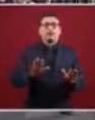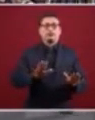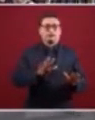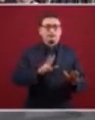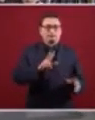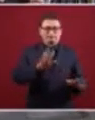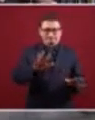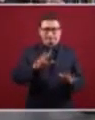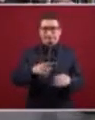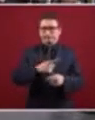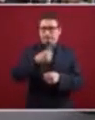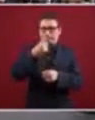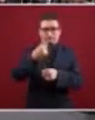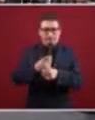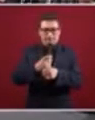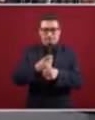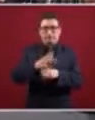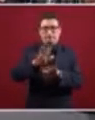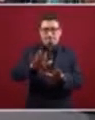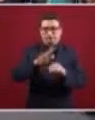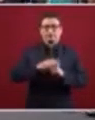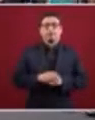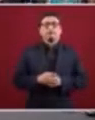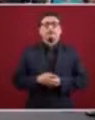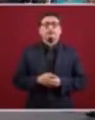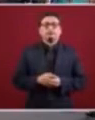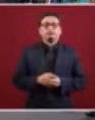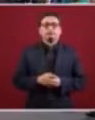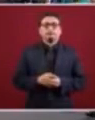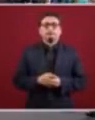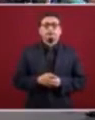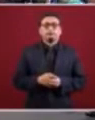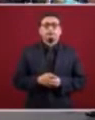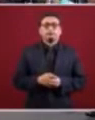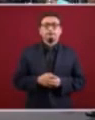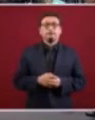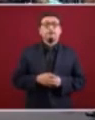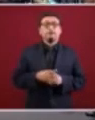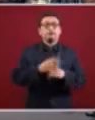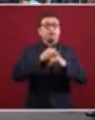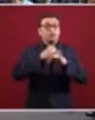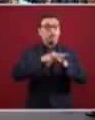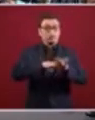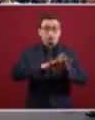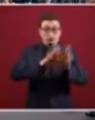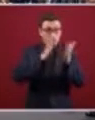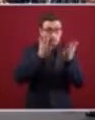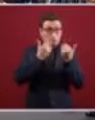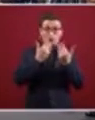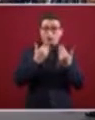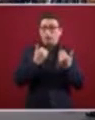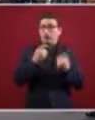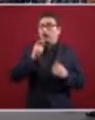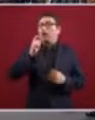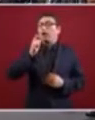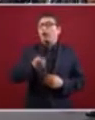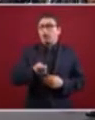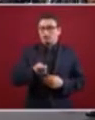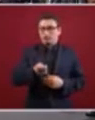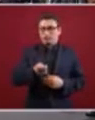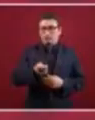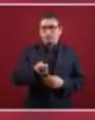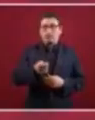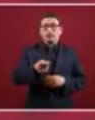a ver, primeramente, el hecho de que no haya habido información no justifica